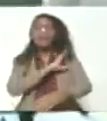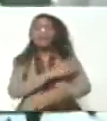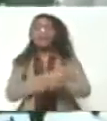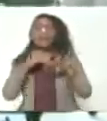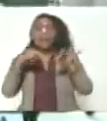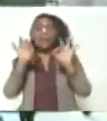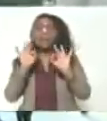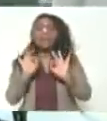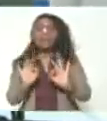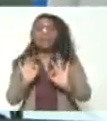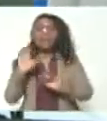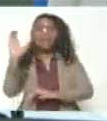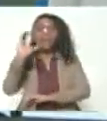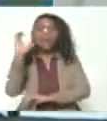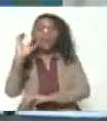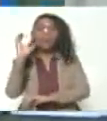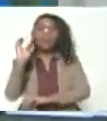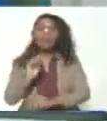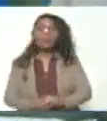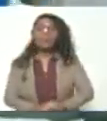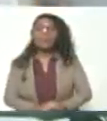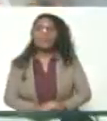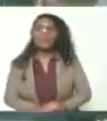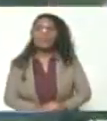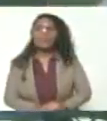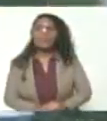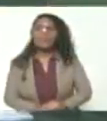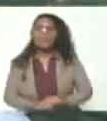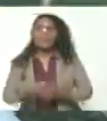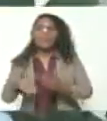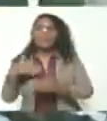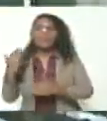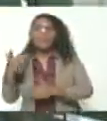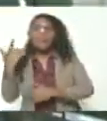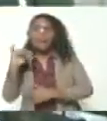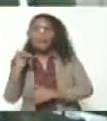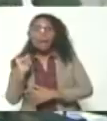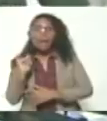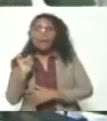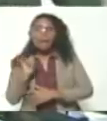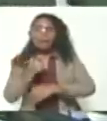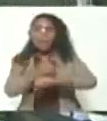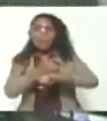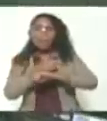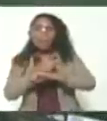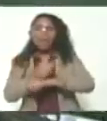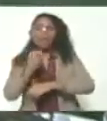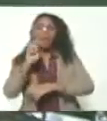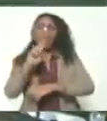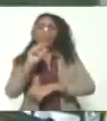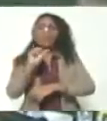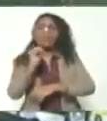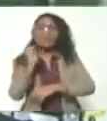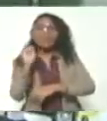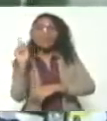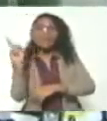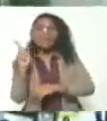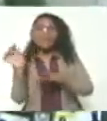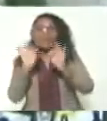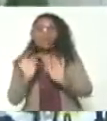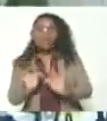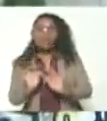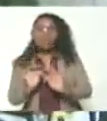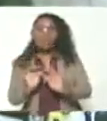Fuerzas especiales colombianas, sí, correcto. Luego tenemos dos subametralladoras Uzi y dos subametralladoras Ingram